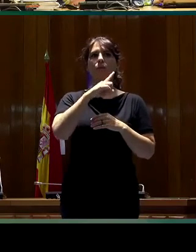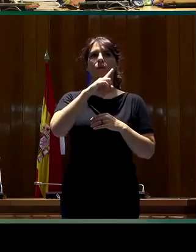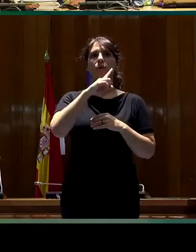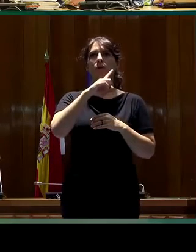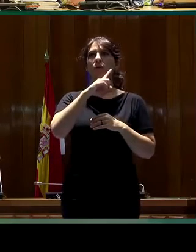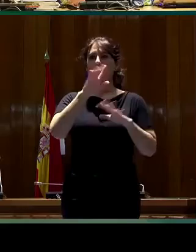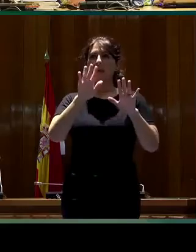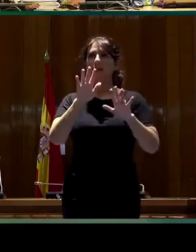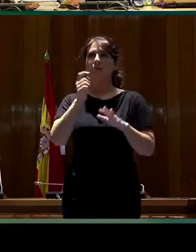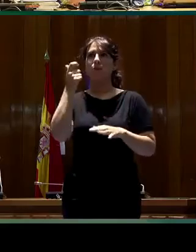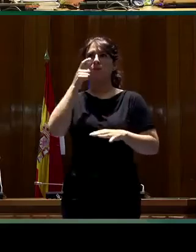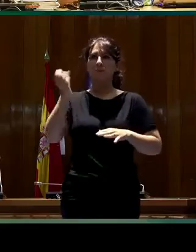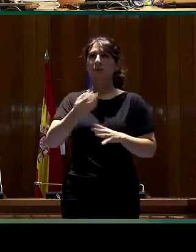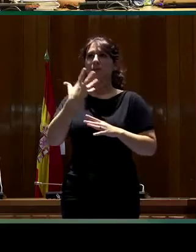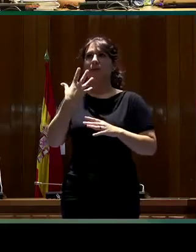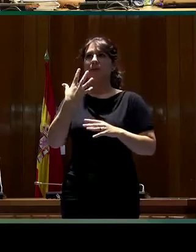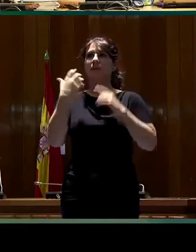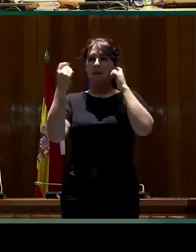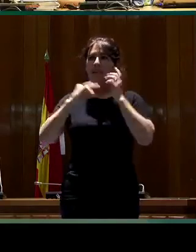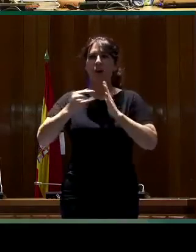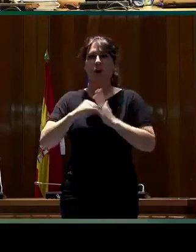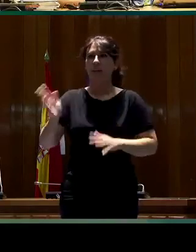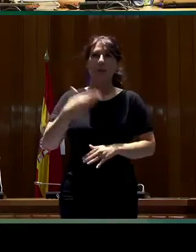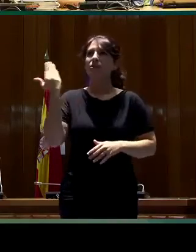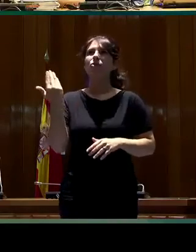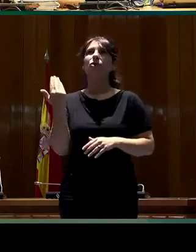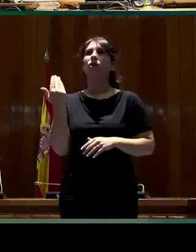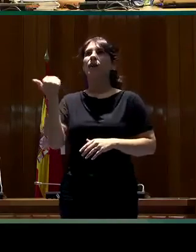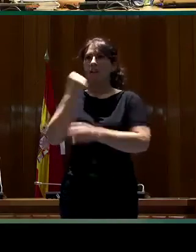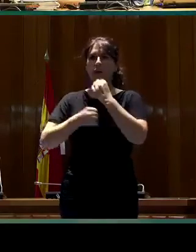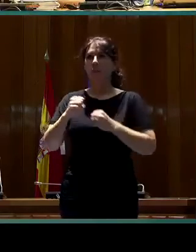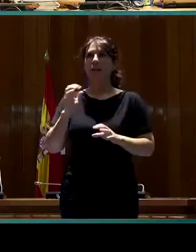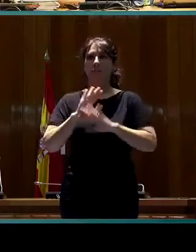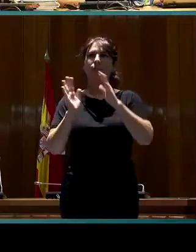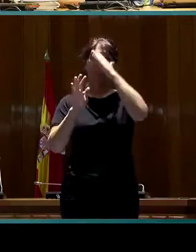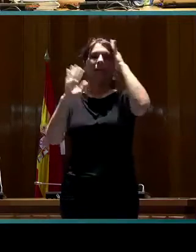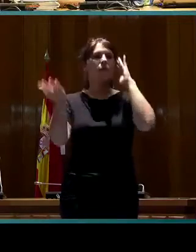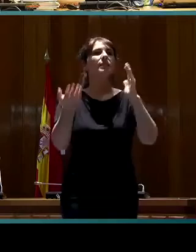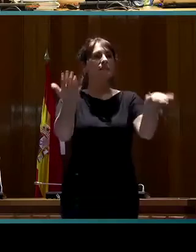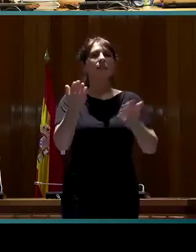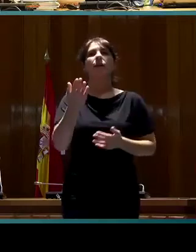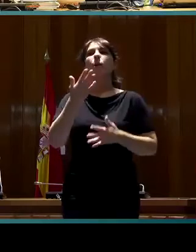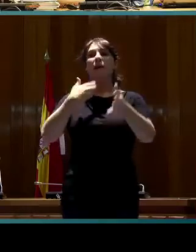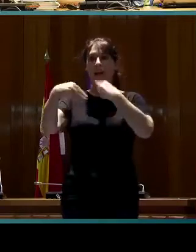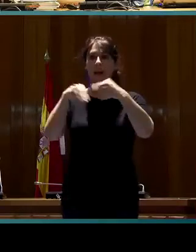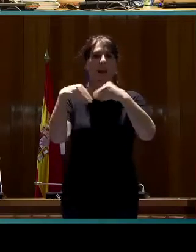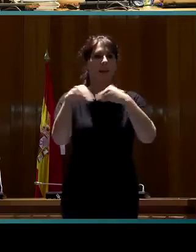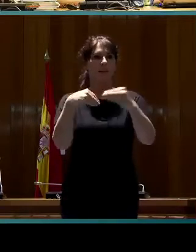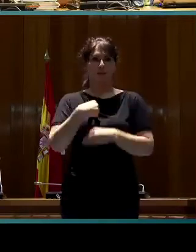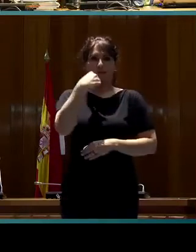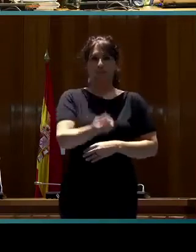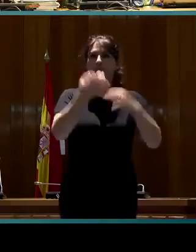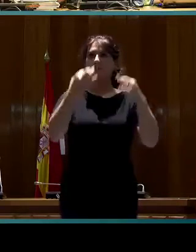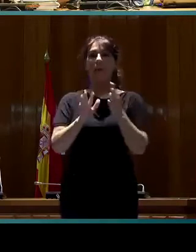las que he puesto aquí, que ahora se me ha pasado, las tecnológicas, eso, que no me salía la palabra, y las económicas. Entonces, en cuanto a materiales, sí que os puedo decir, la lengua de signos